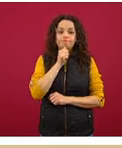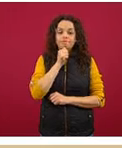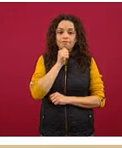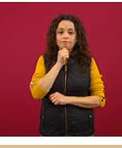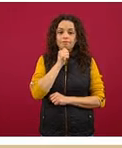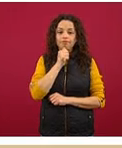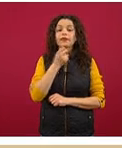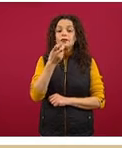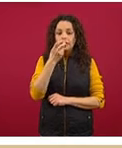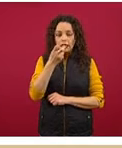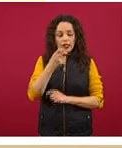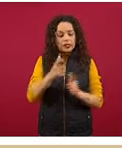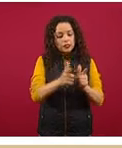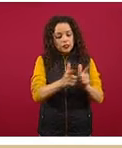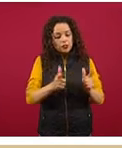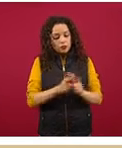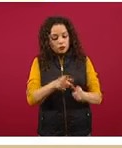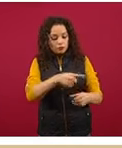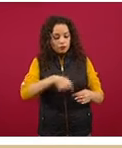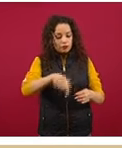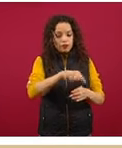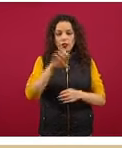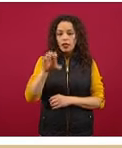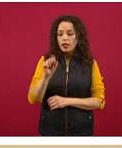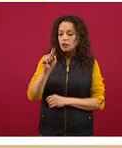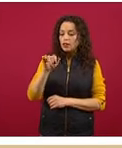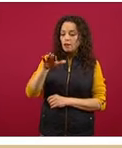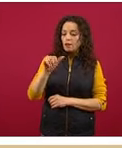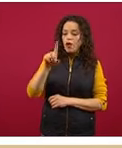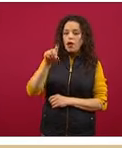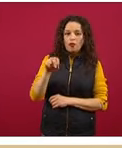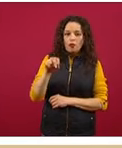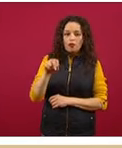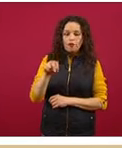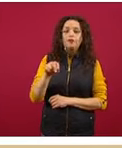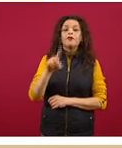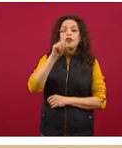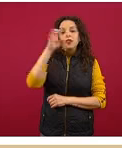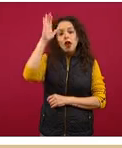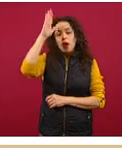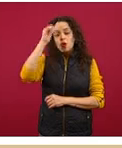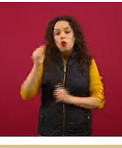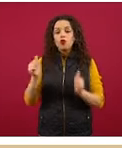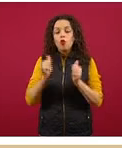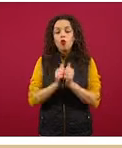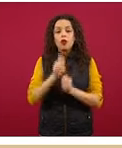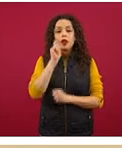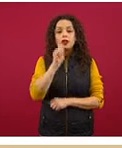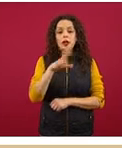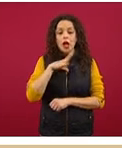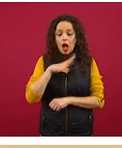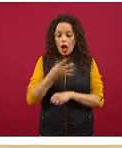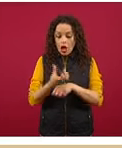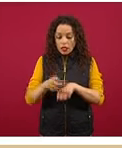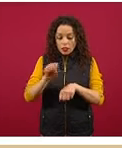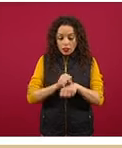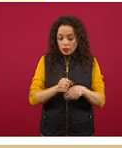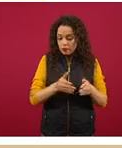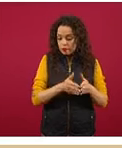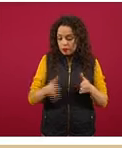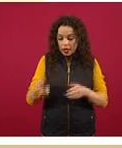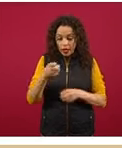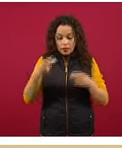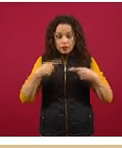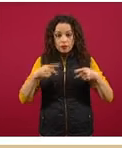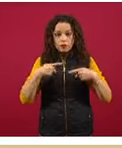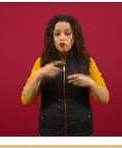estimación de casos de acuerdo con la positividad que se cuente en la semana en la que estas personas que no se